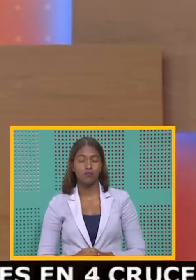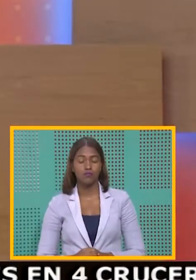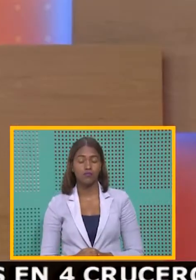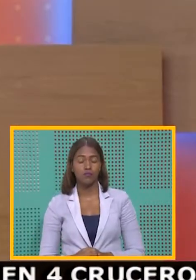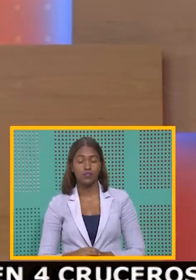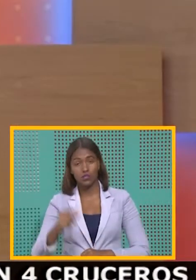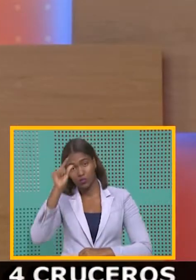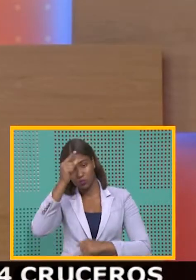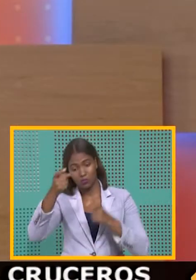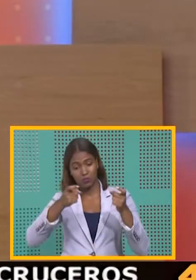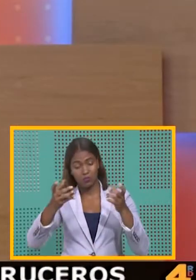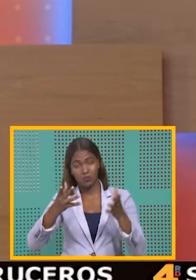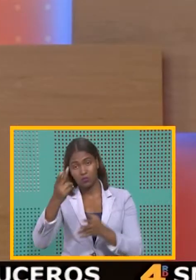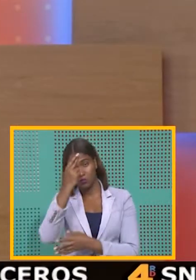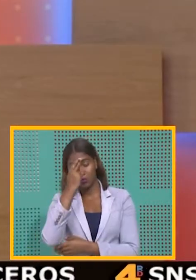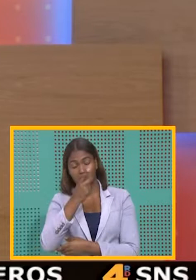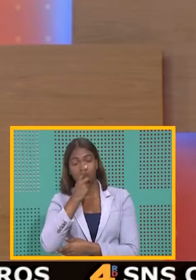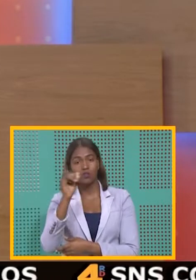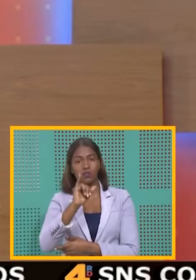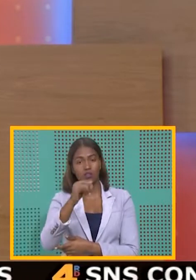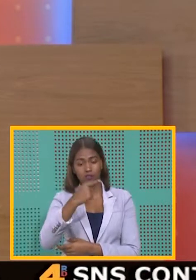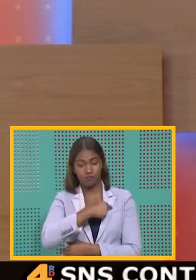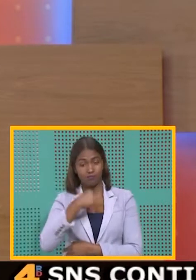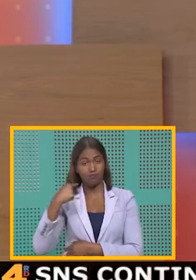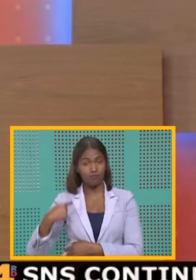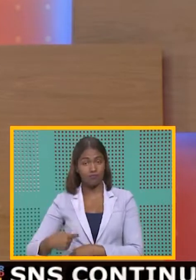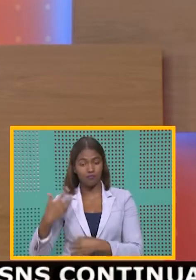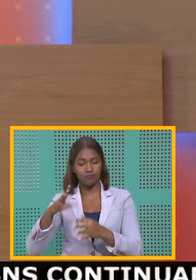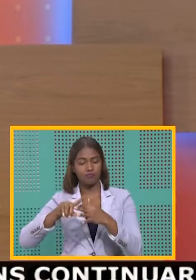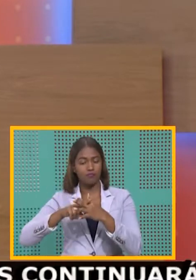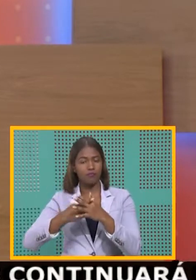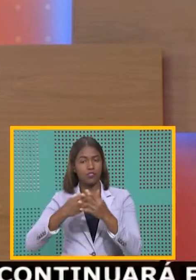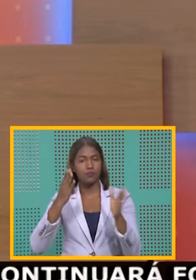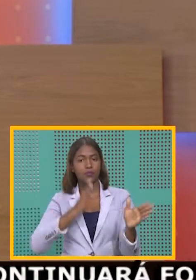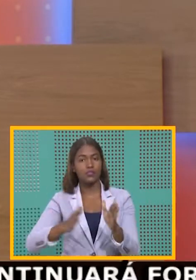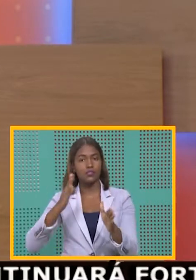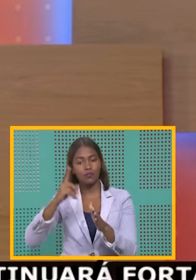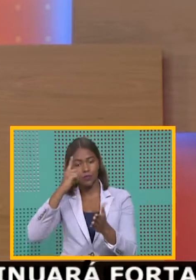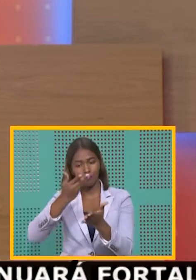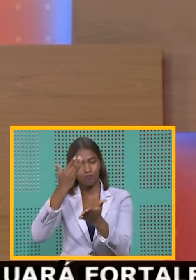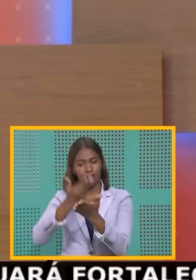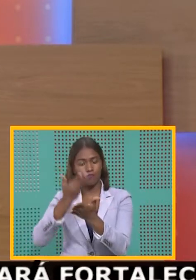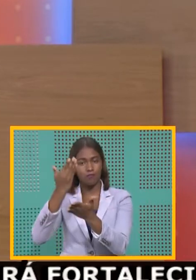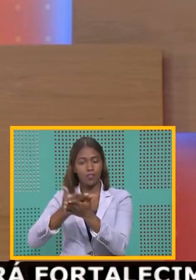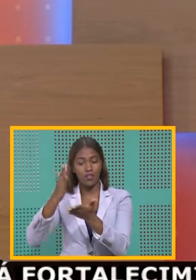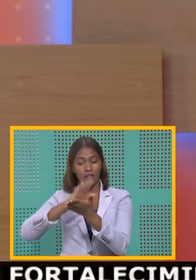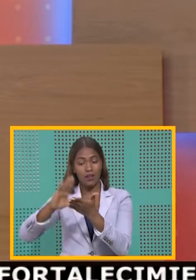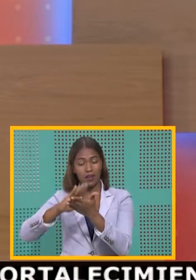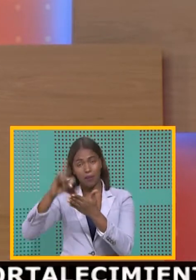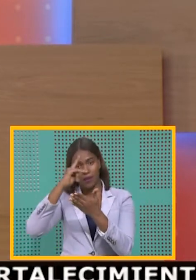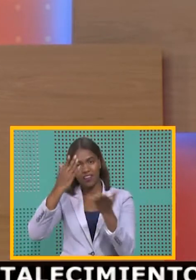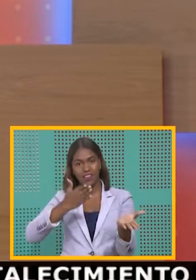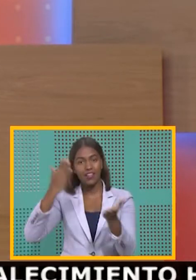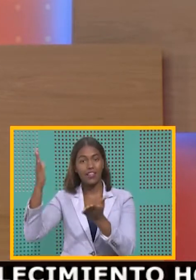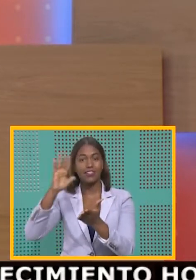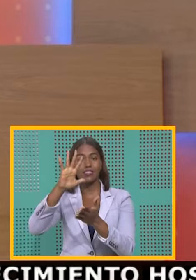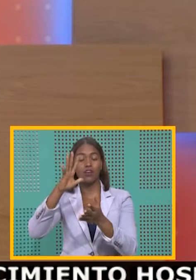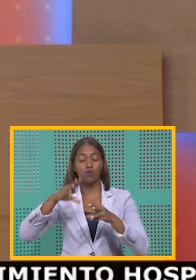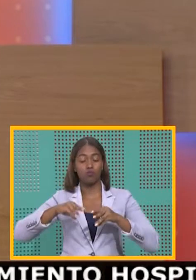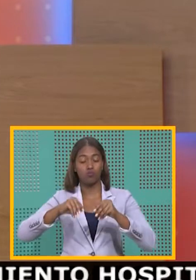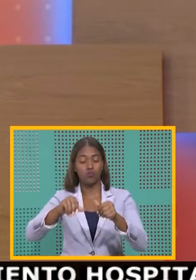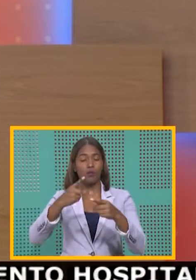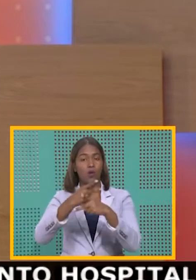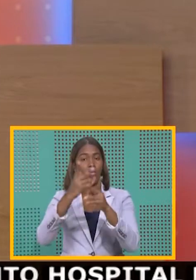Los gobiernos de República Dominicana y la República Popular China iniciaron el proceso de validación sanitaria para la exportación de 5 rubros agrícolas